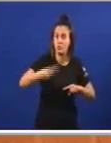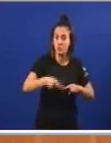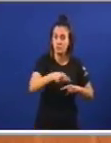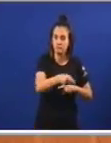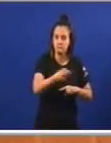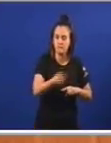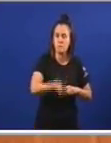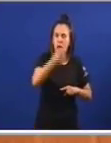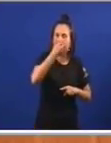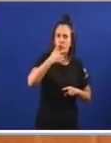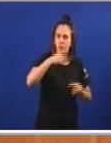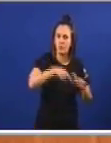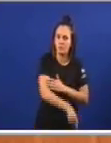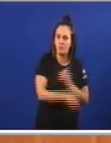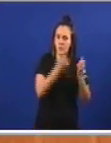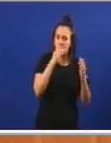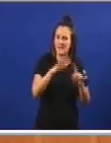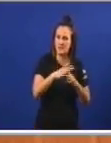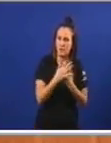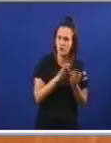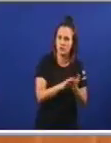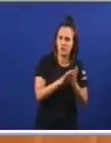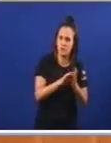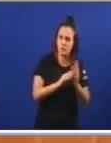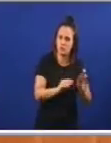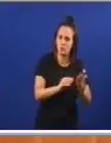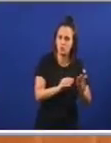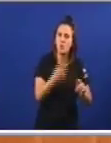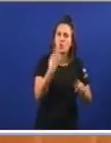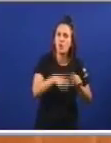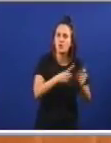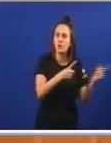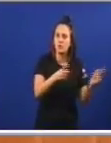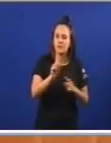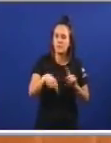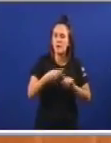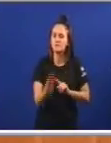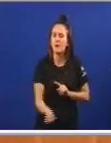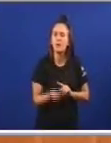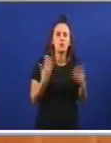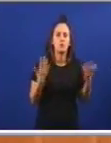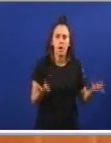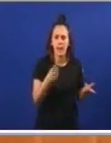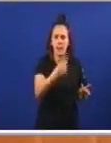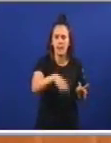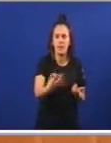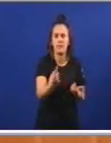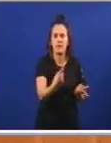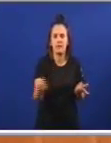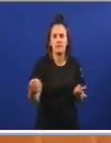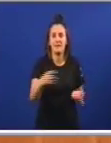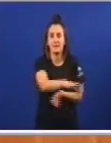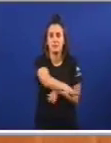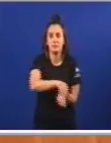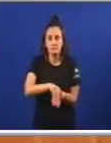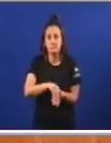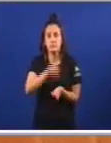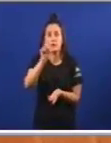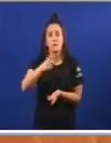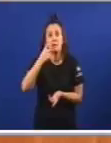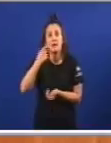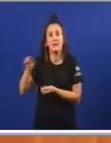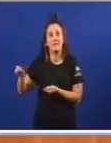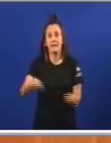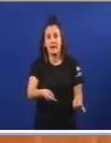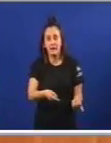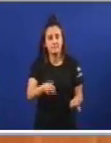terán máis coñecemento da situación dos servizos, das carencias e de que hai que mellorar nese servicio. E se pensan dotar